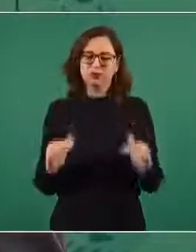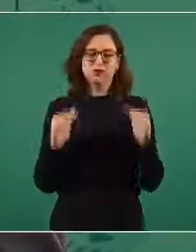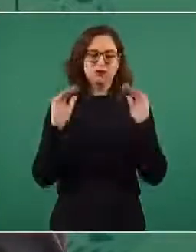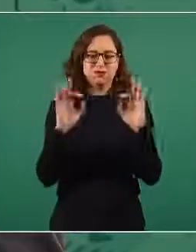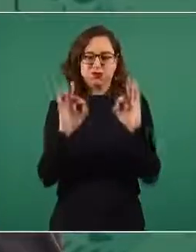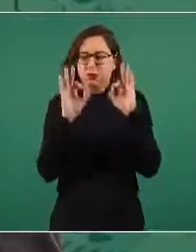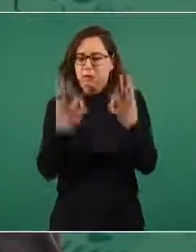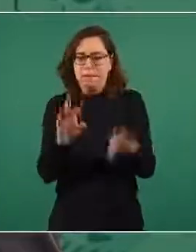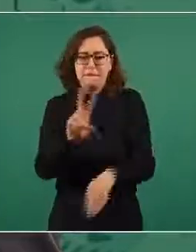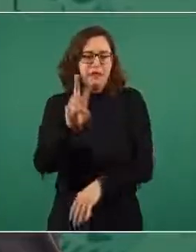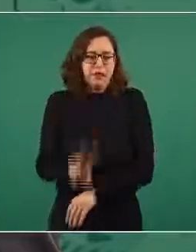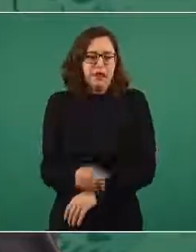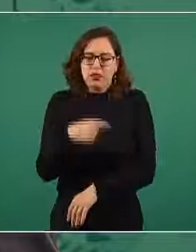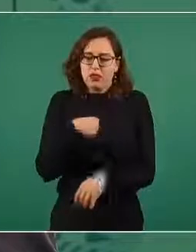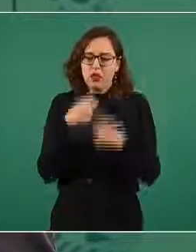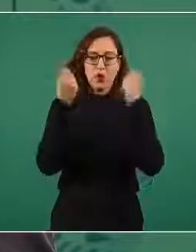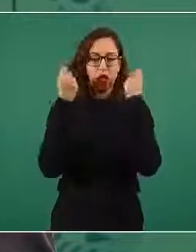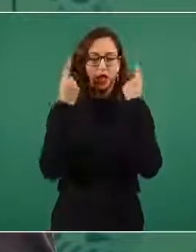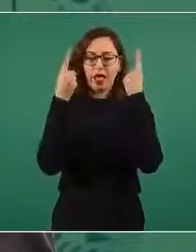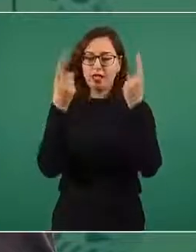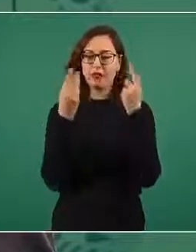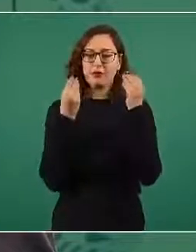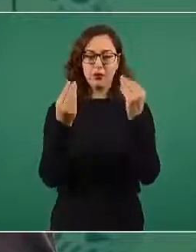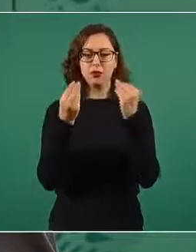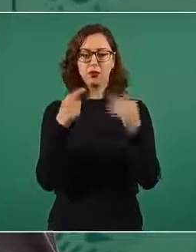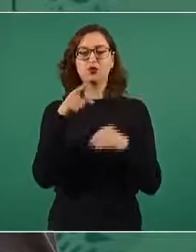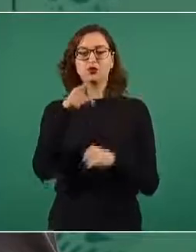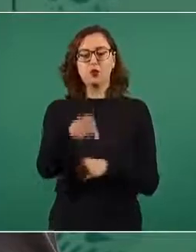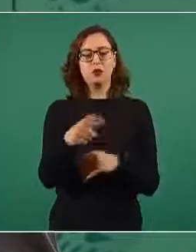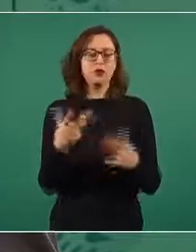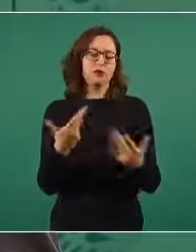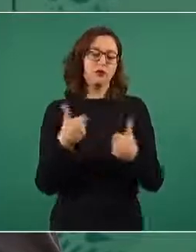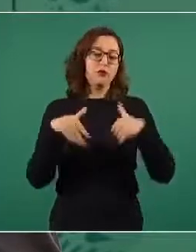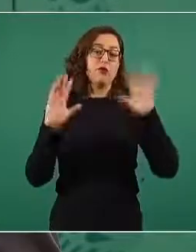al que más admiro de los revolucionarios.